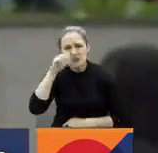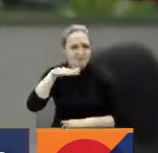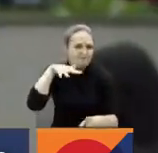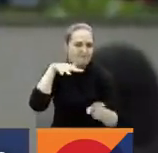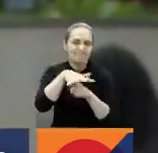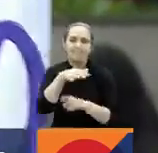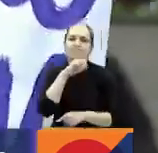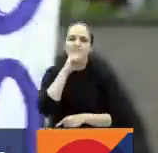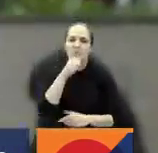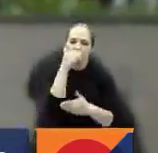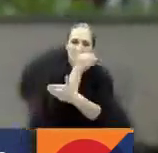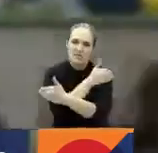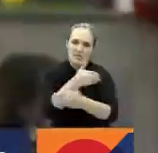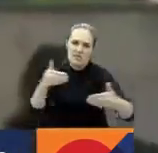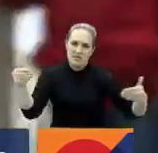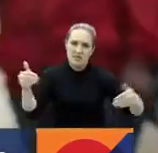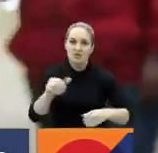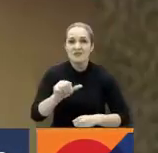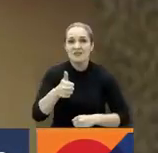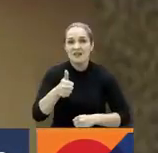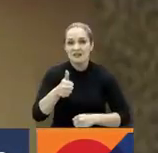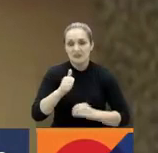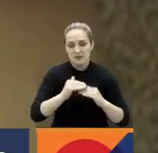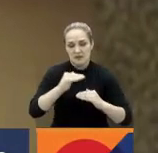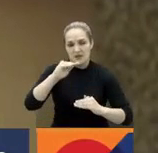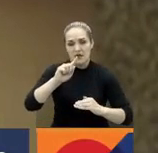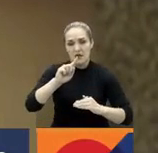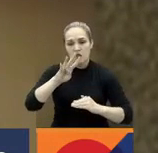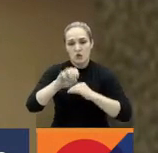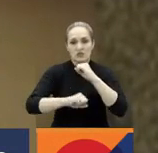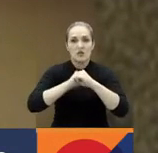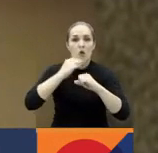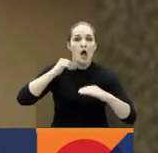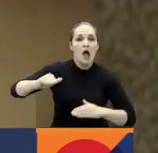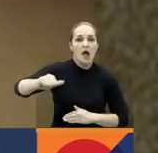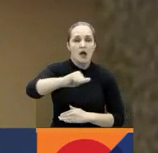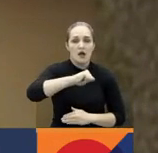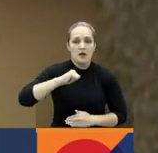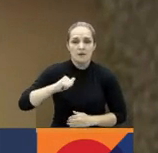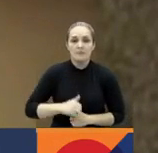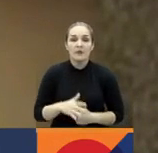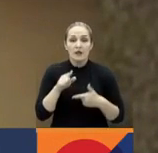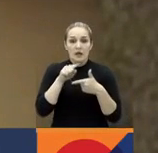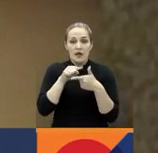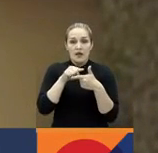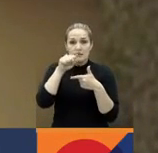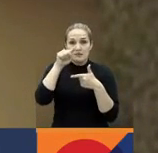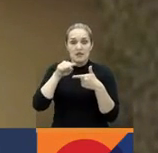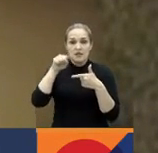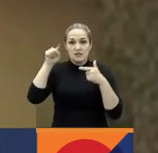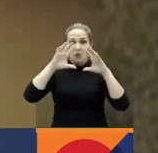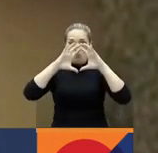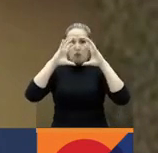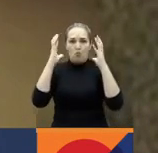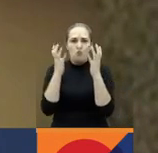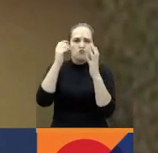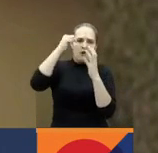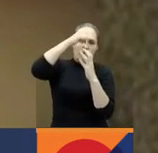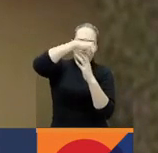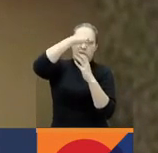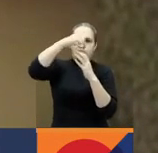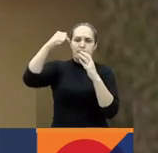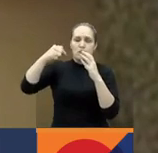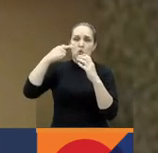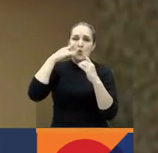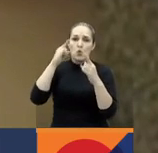de edad entre los 10 y los 14 años. Las cifras de violencia contra las mujeres a nivel global nos muestran que esta sigue